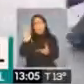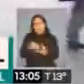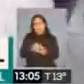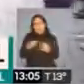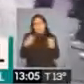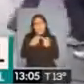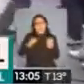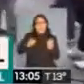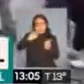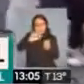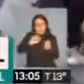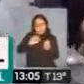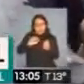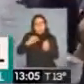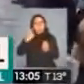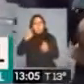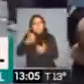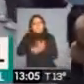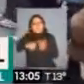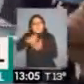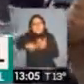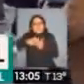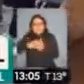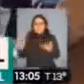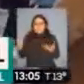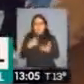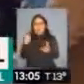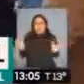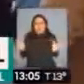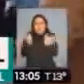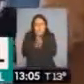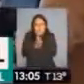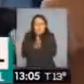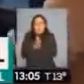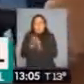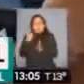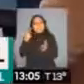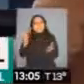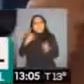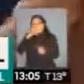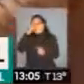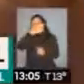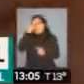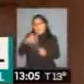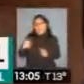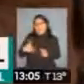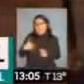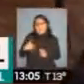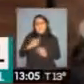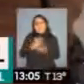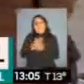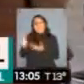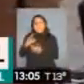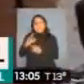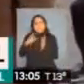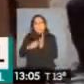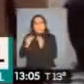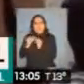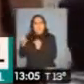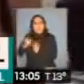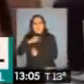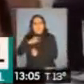hoy unidos en esta lucha, que es una lucha nacional, independientemente de todos los conflictos que tenemos acá en la provincia, por